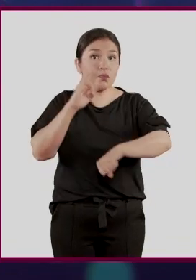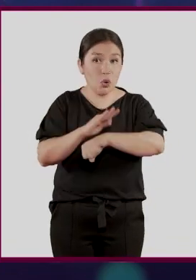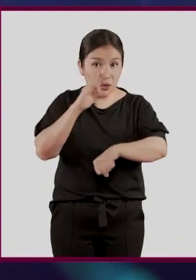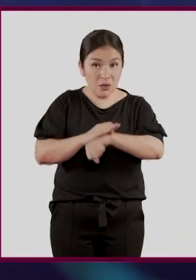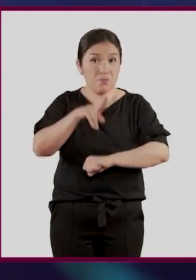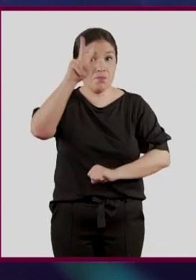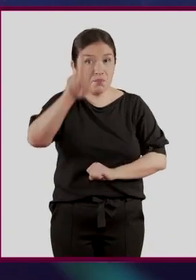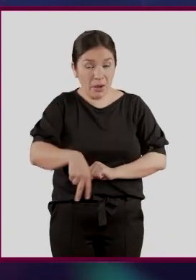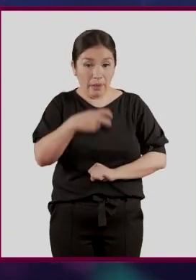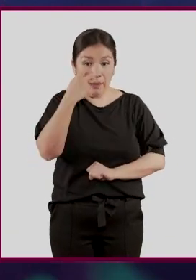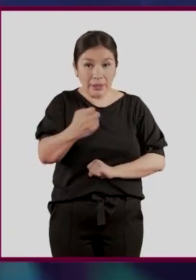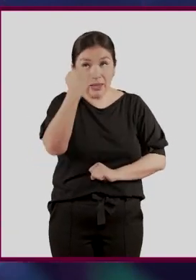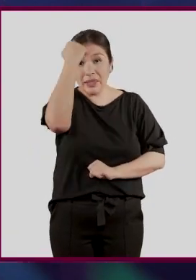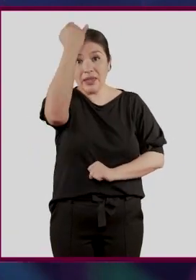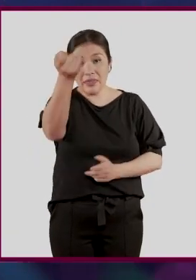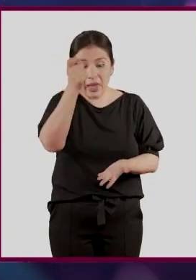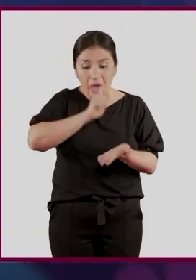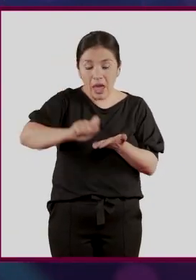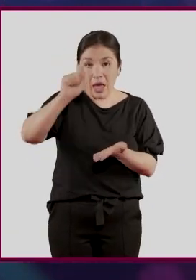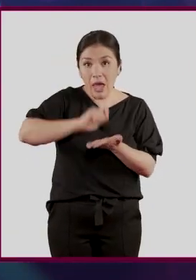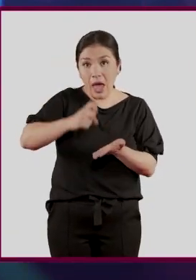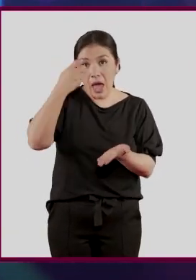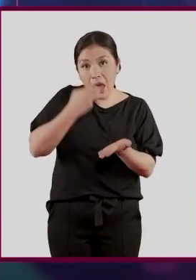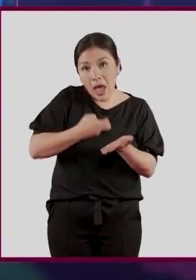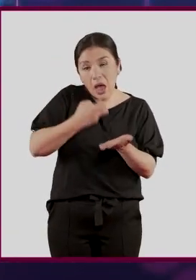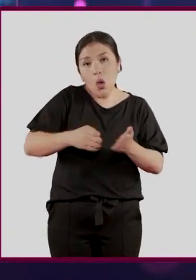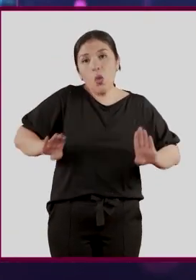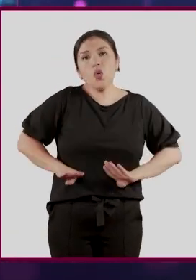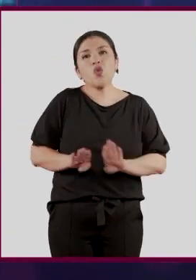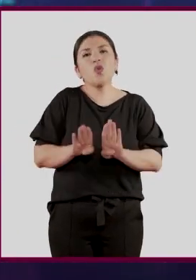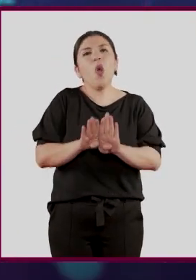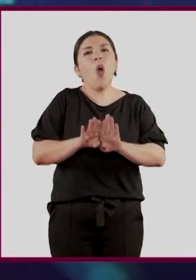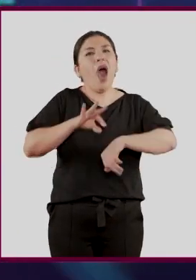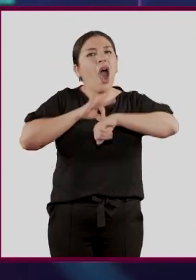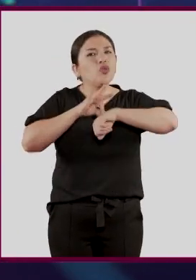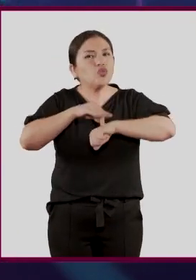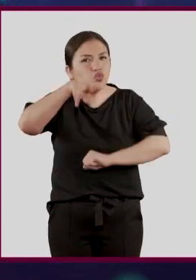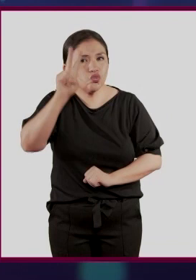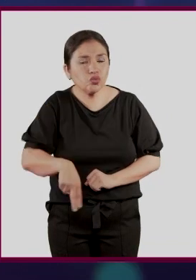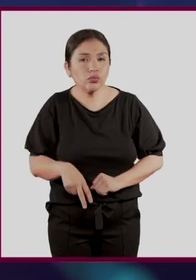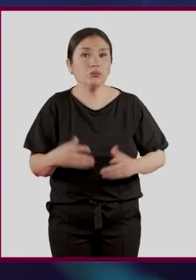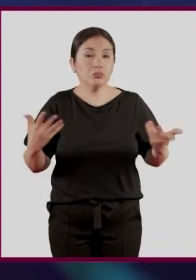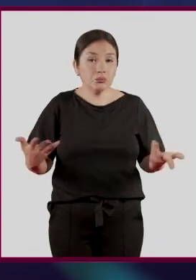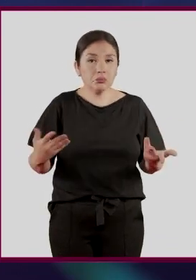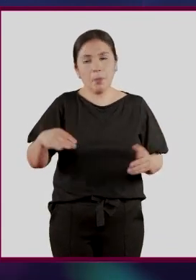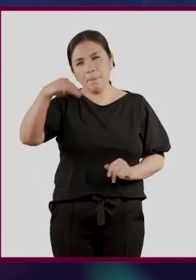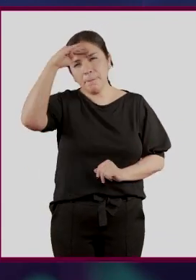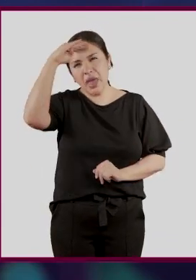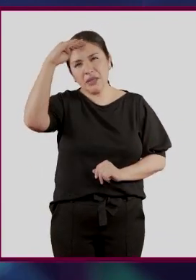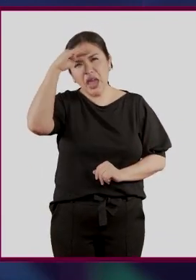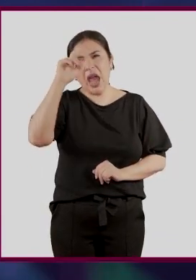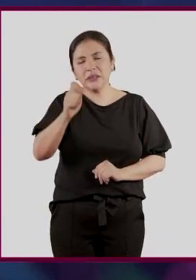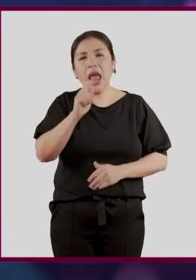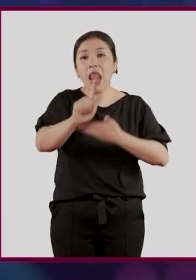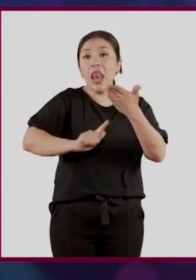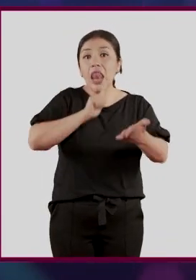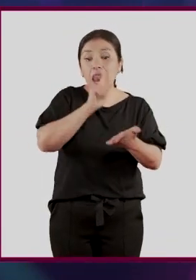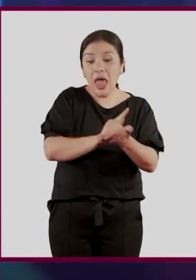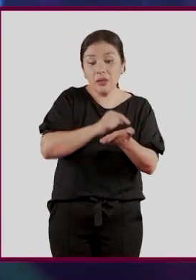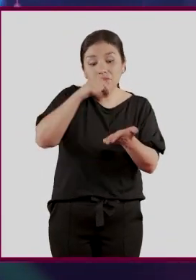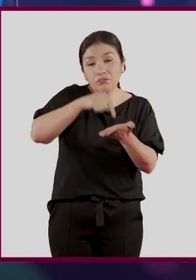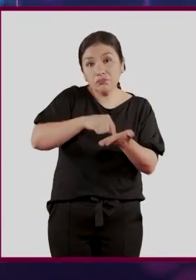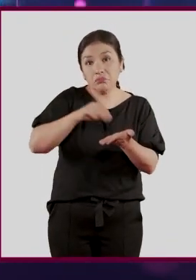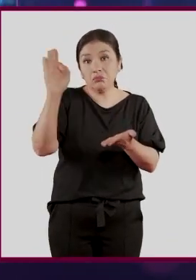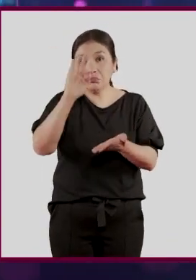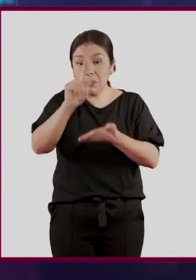proteger dicha idea en el plano real. Es decir, se considera en términos legales que si